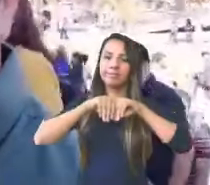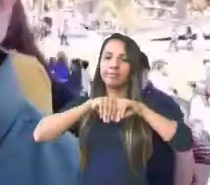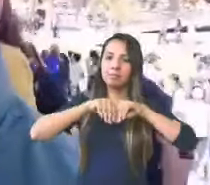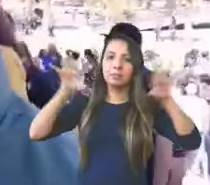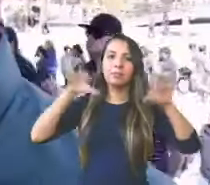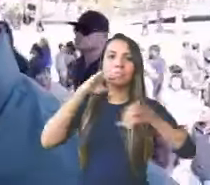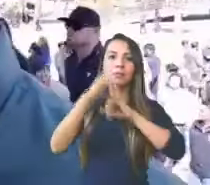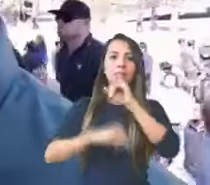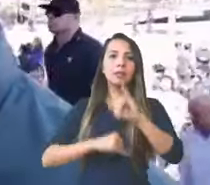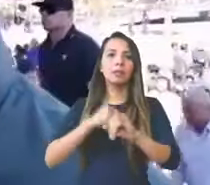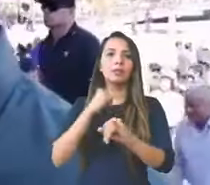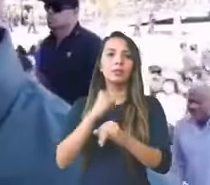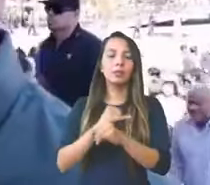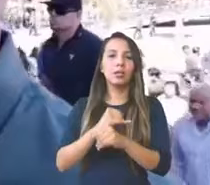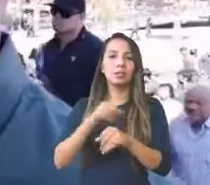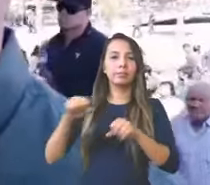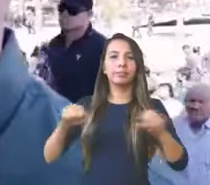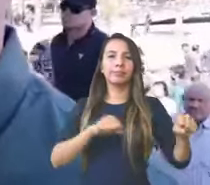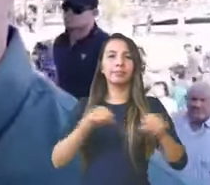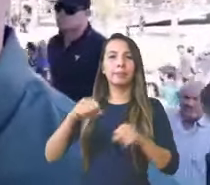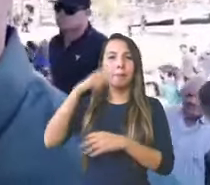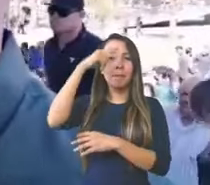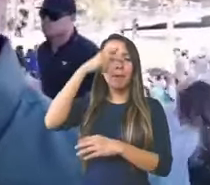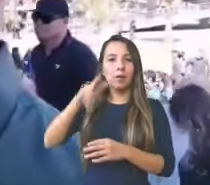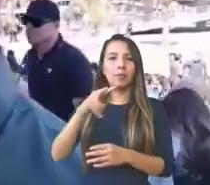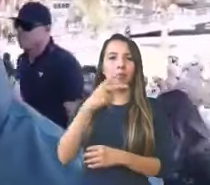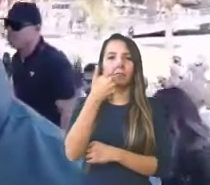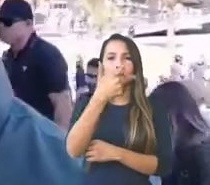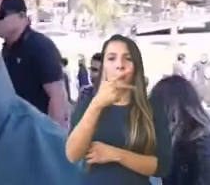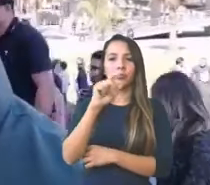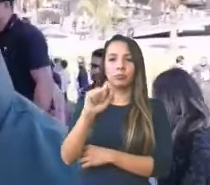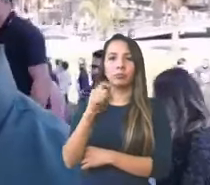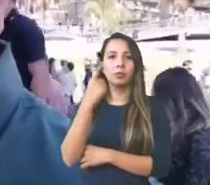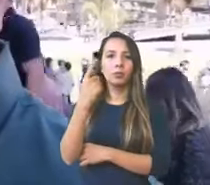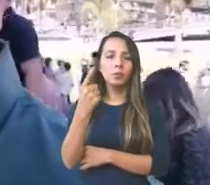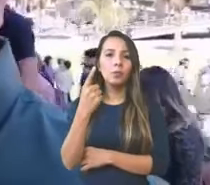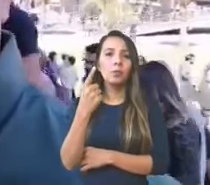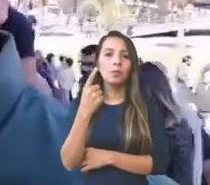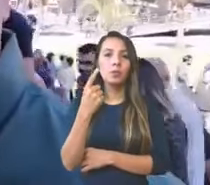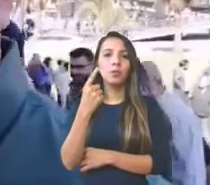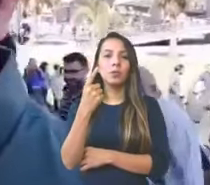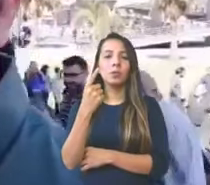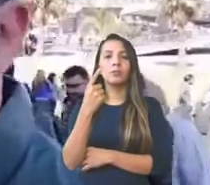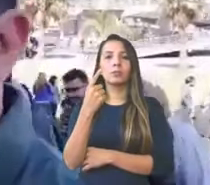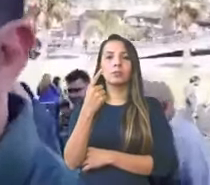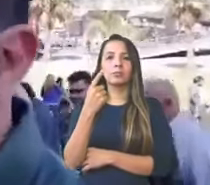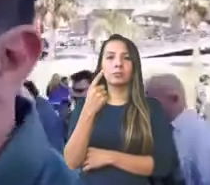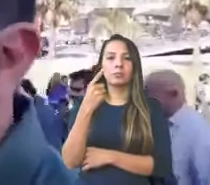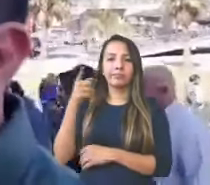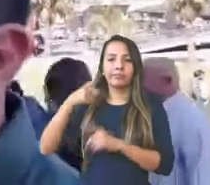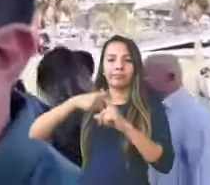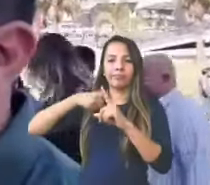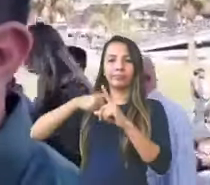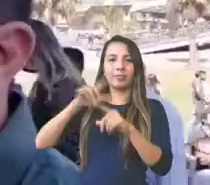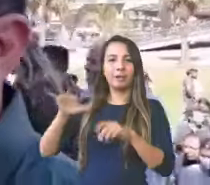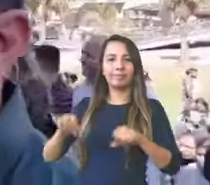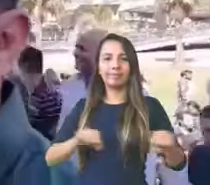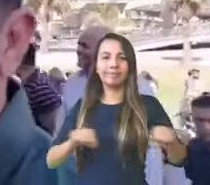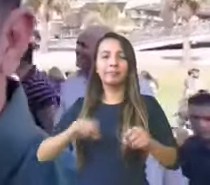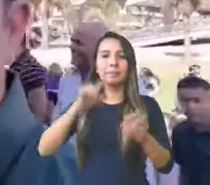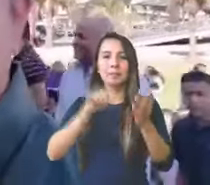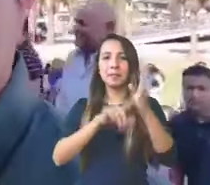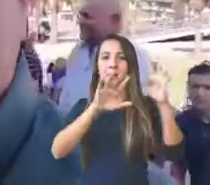internacional, el sismo de México de 8.1 a la escala de Richter. En